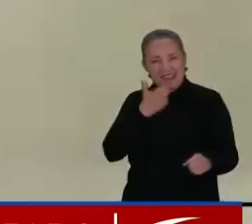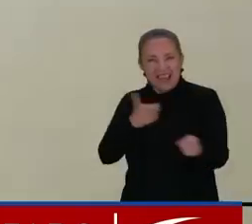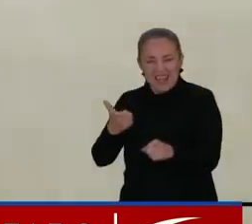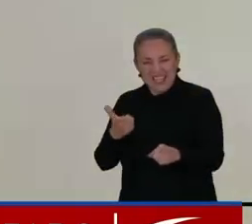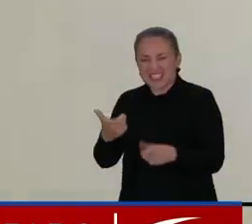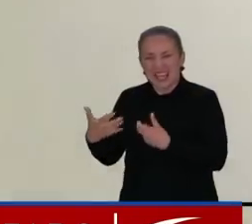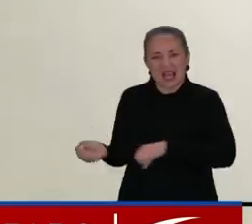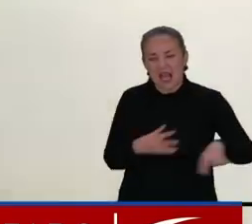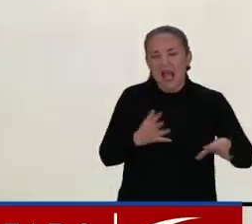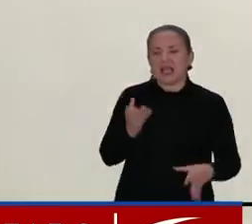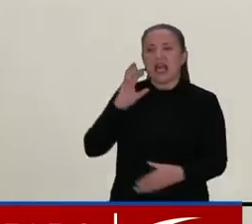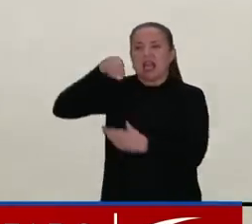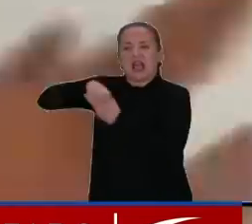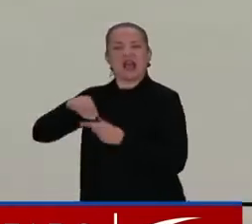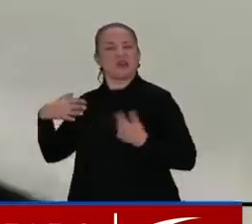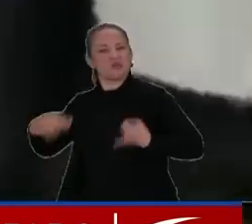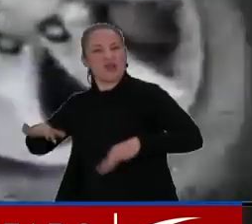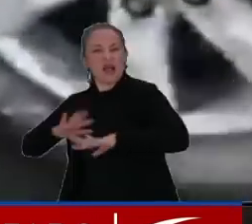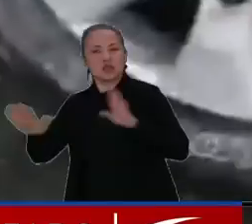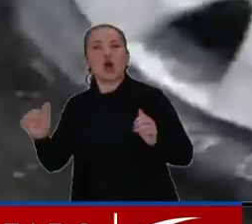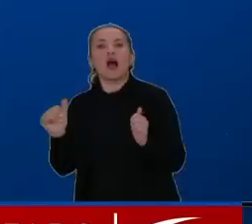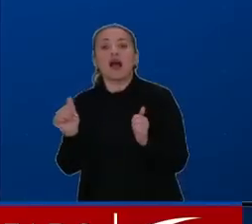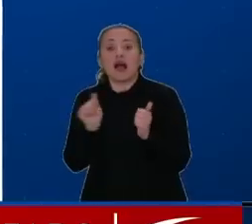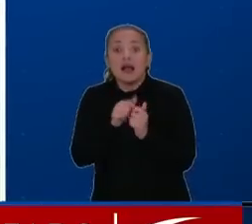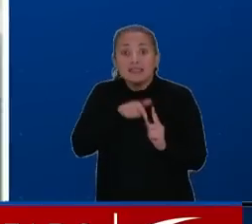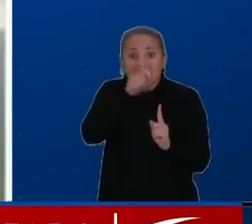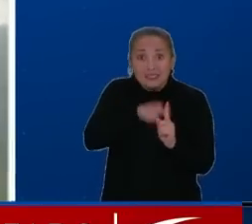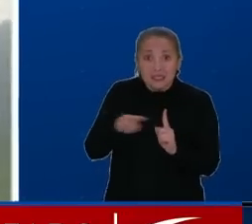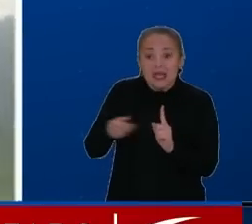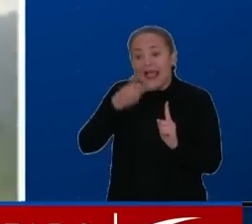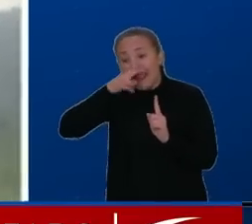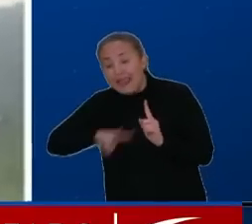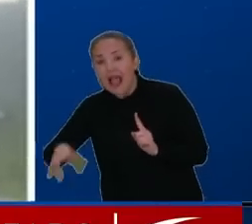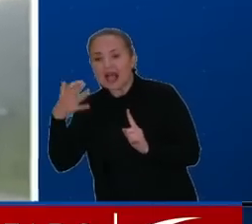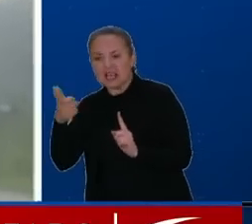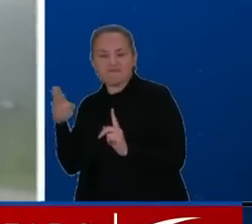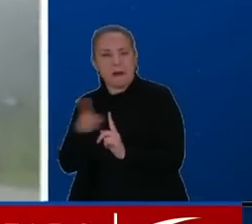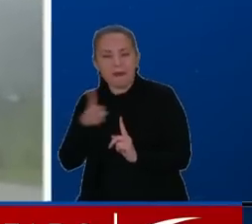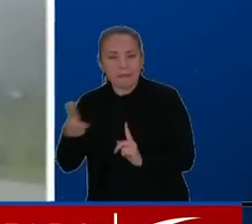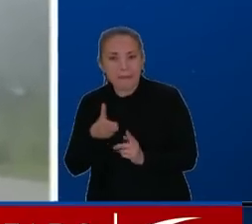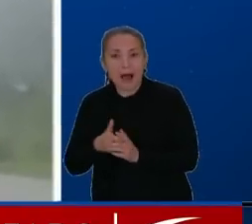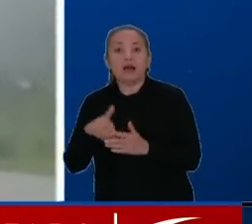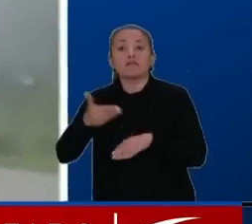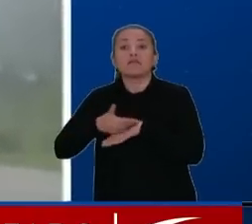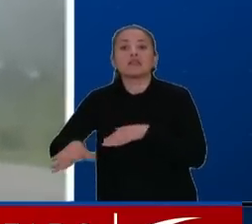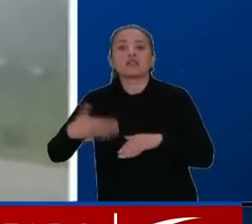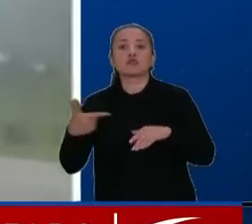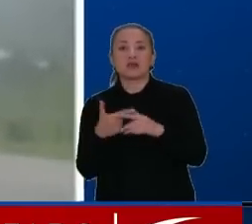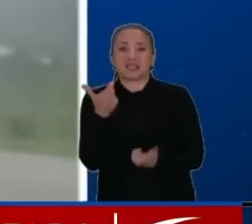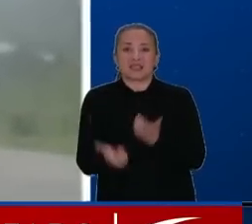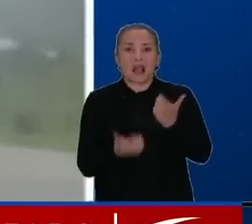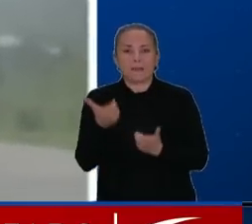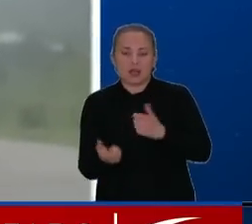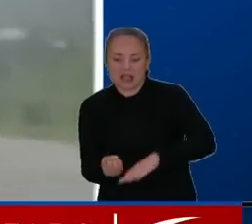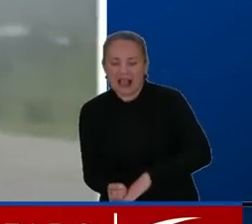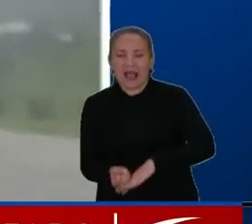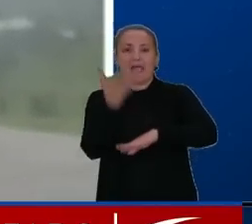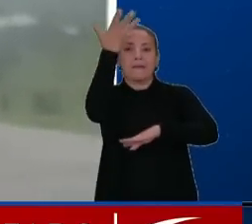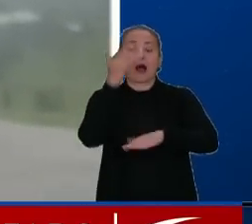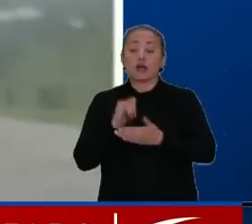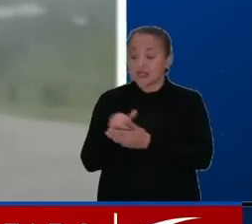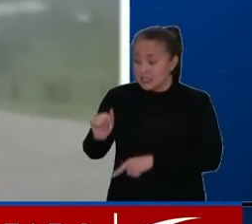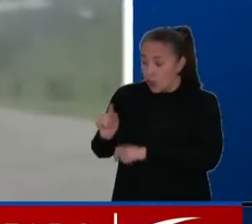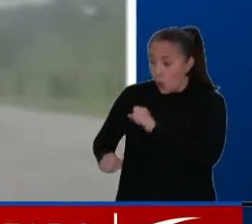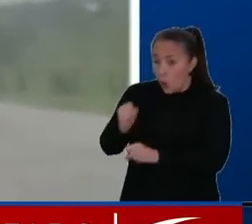con ráfagas de fusil. Con impactos por todo lado. Minutos después, aseguran, les quemaron la camioneta. En el último año, según la